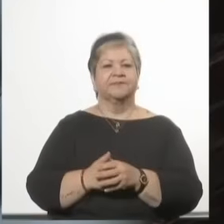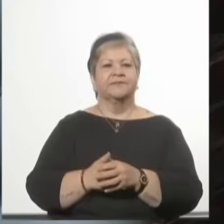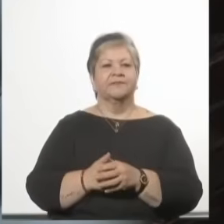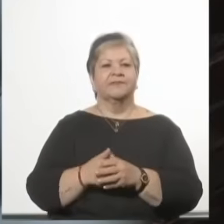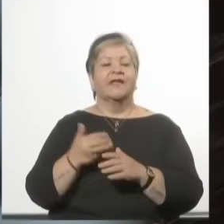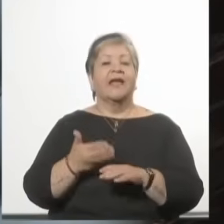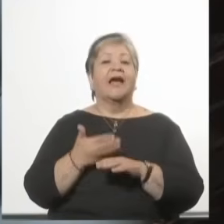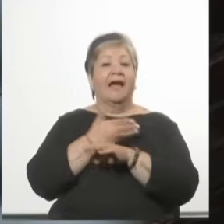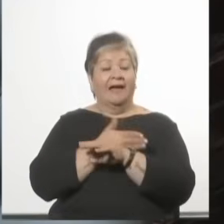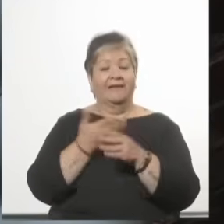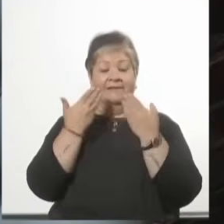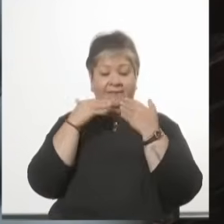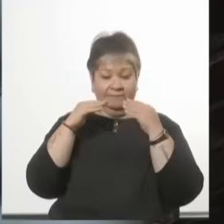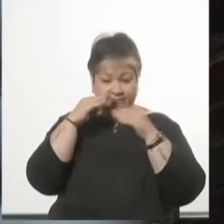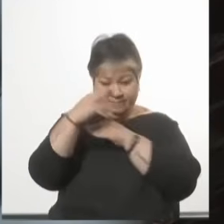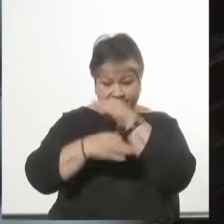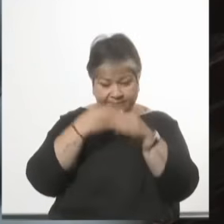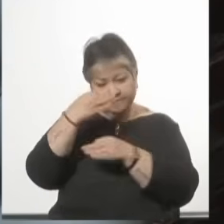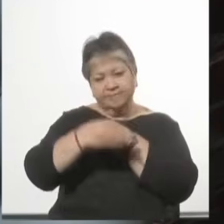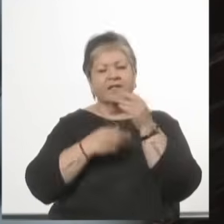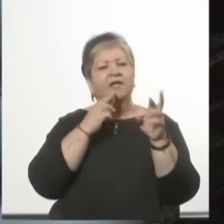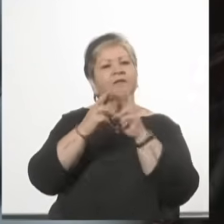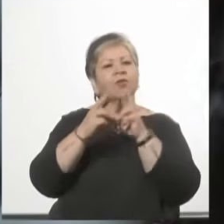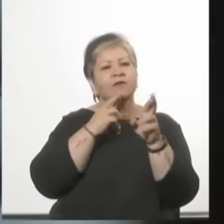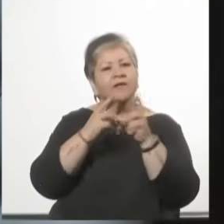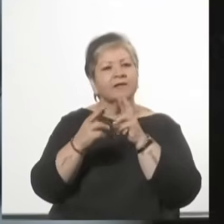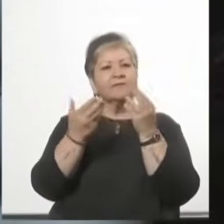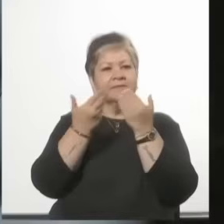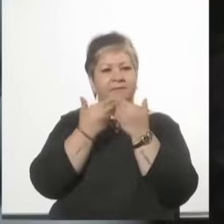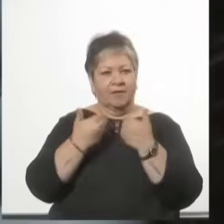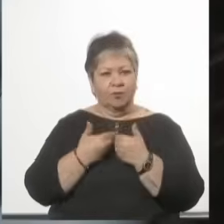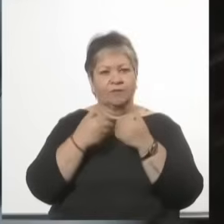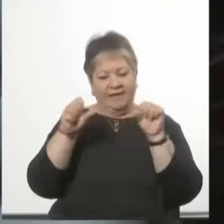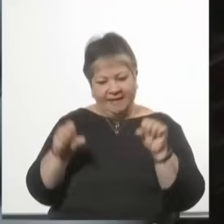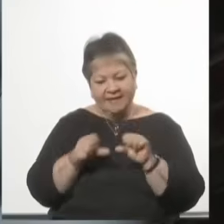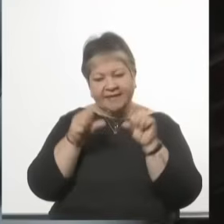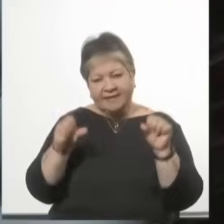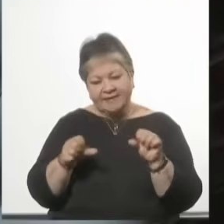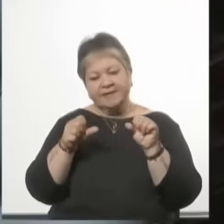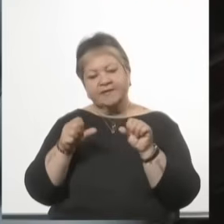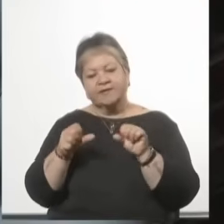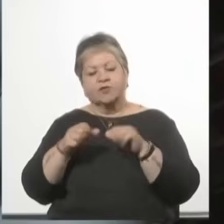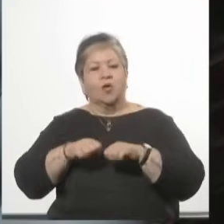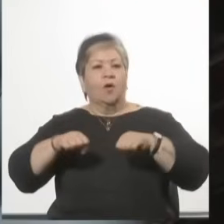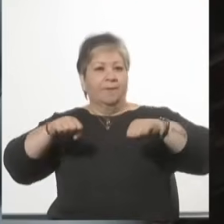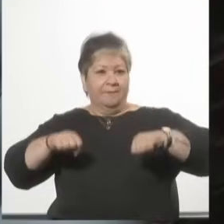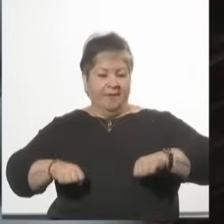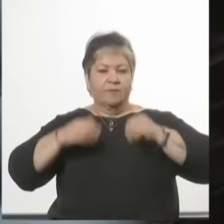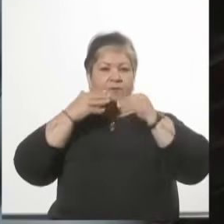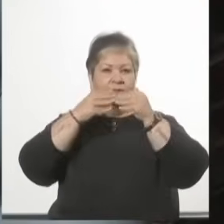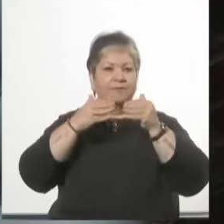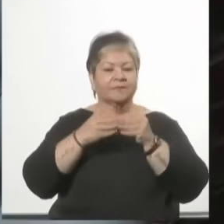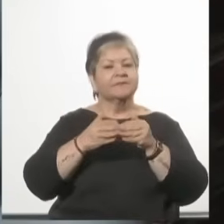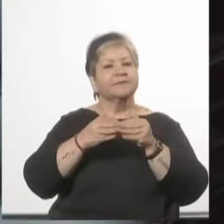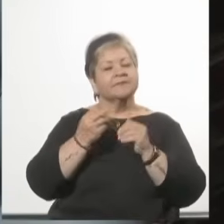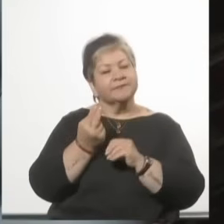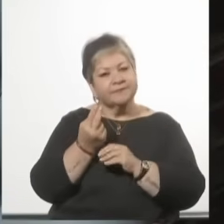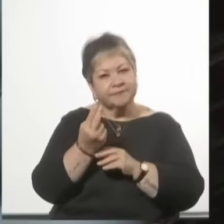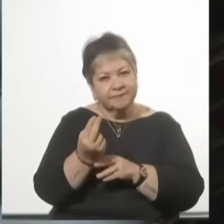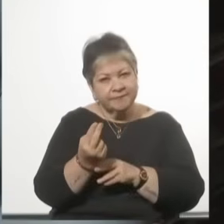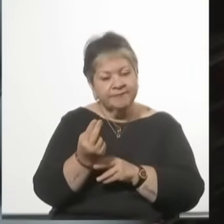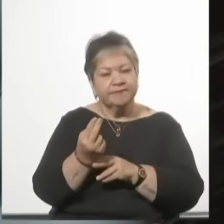Previamente a ingresar a nuestra exposición general y de responder las preguntas formuladas por el señor interpelante, permítame, señora